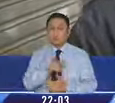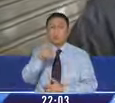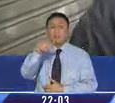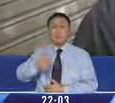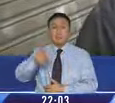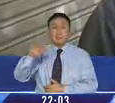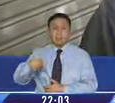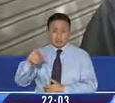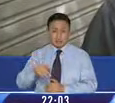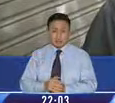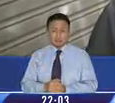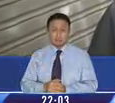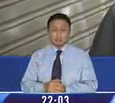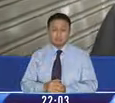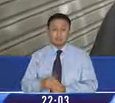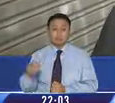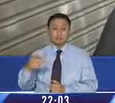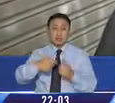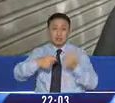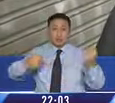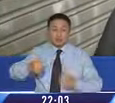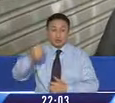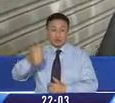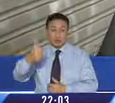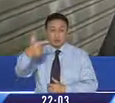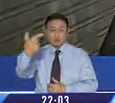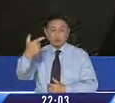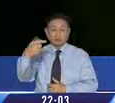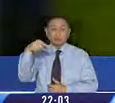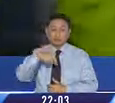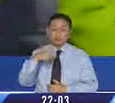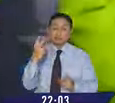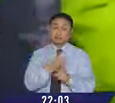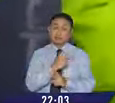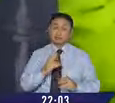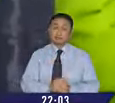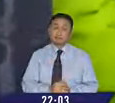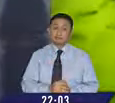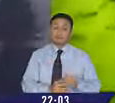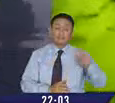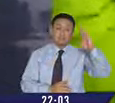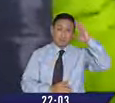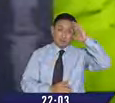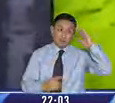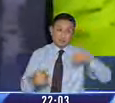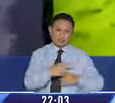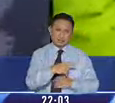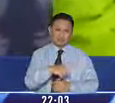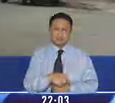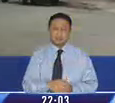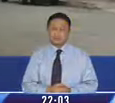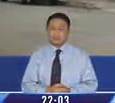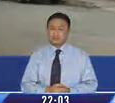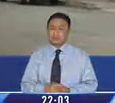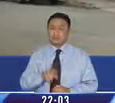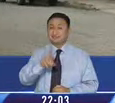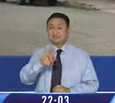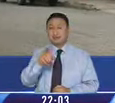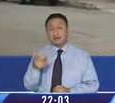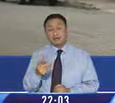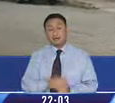que salen así con cuchillos, así con pistolas, así. Pocas veces los vecinos han visto a la policía, dicen, por lo que piden